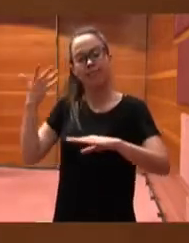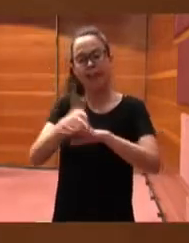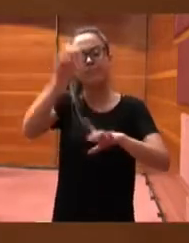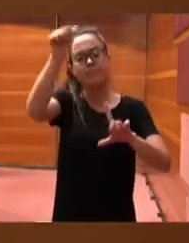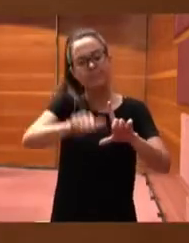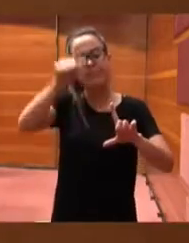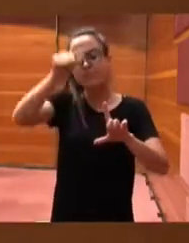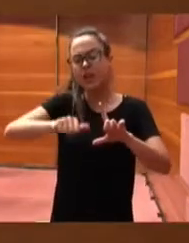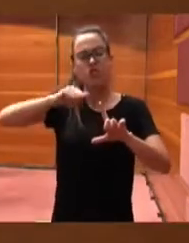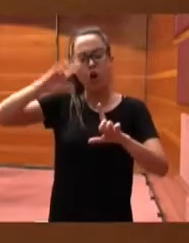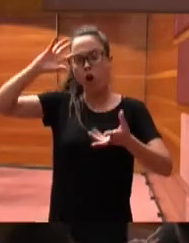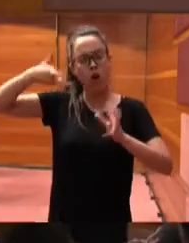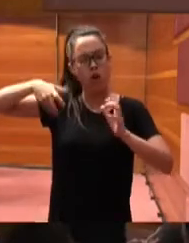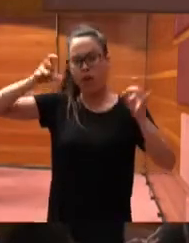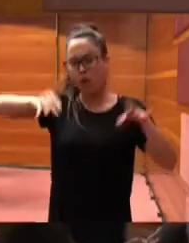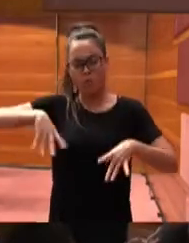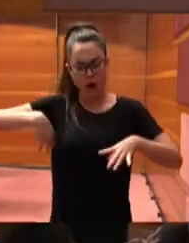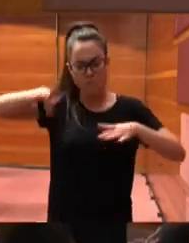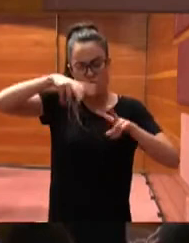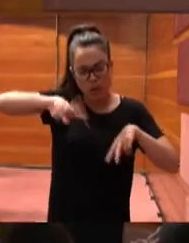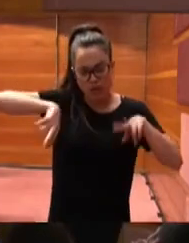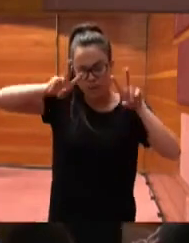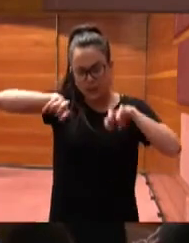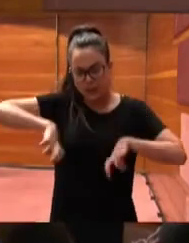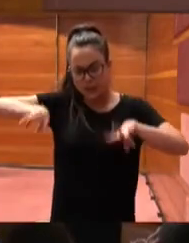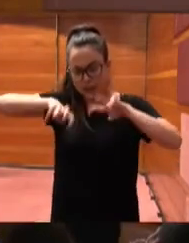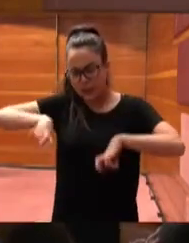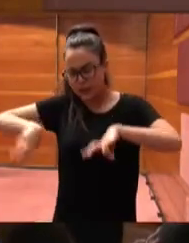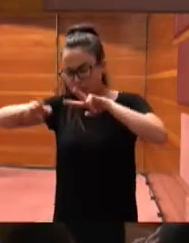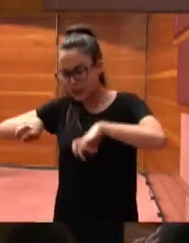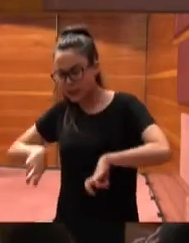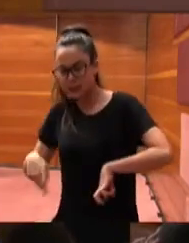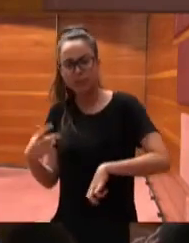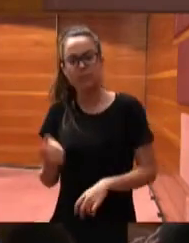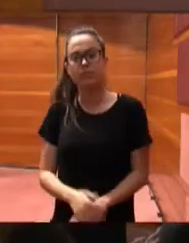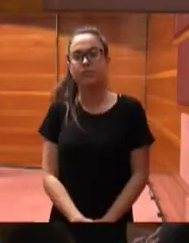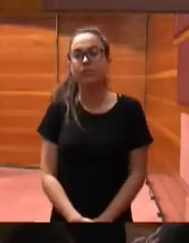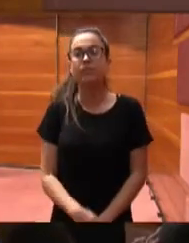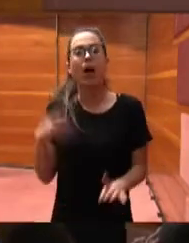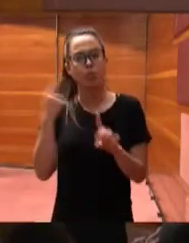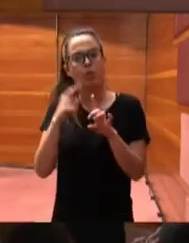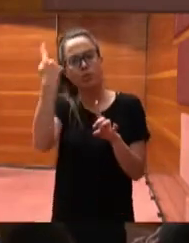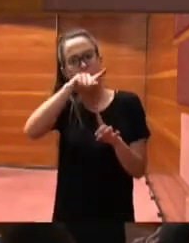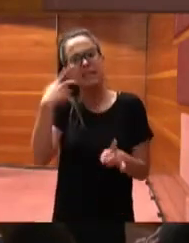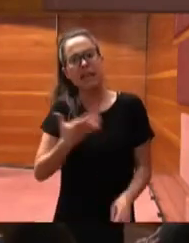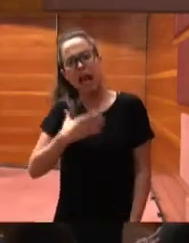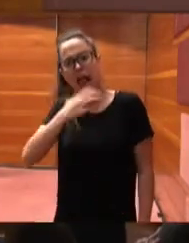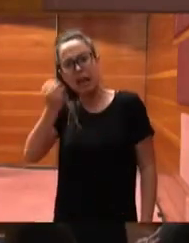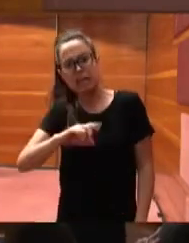volví loca buscando los registros de los comercios, para saber si lo que estaba